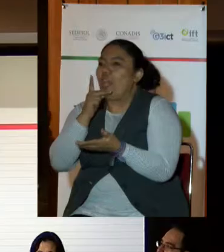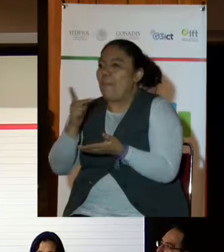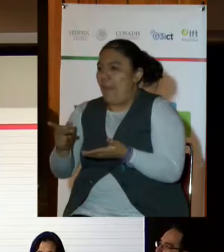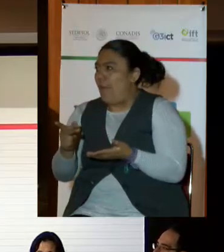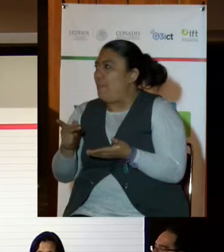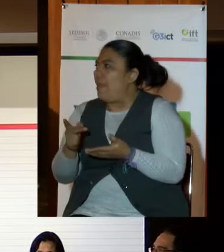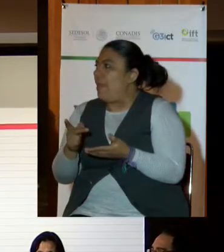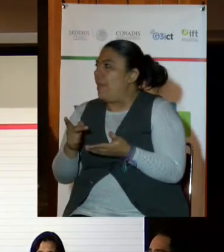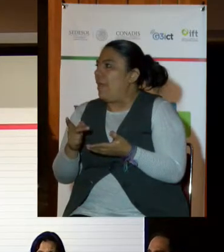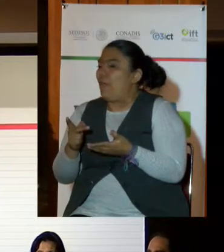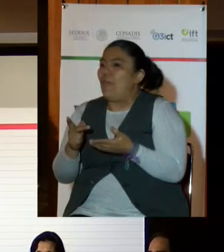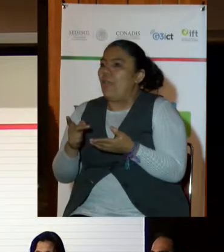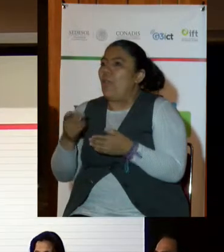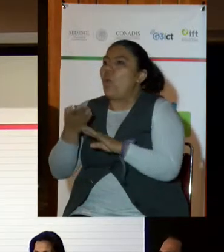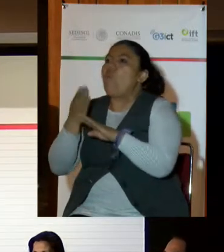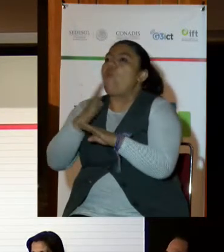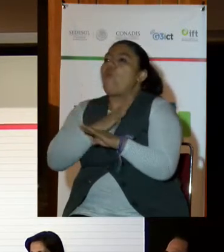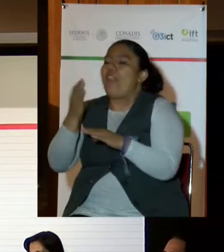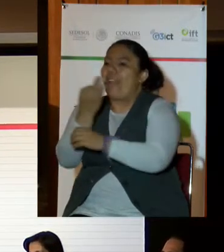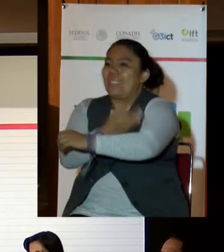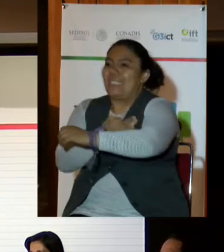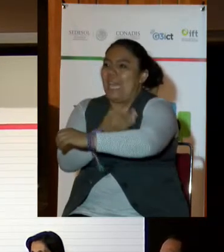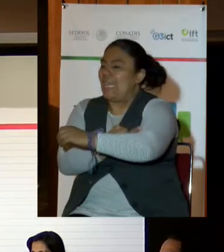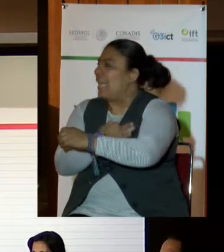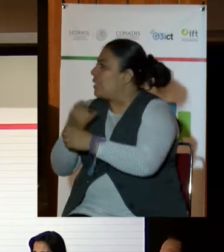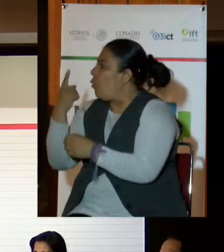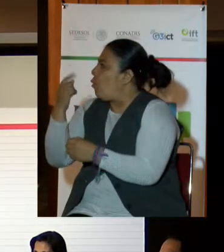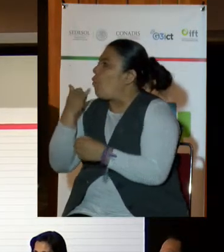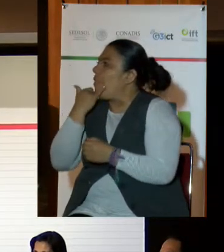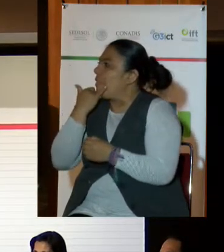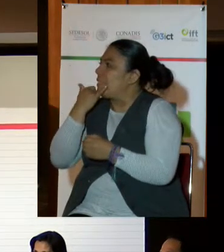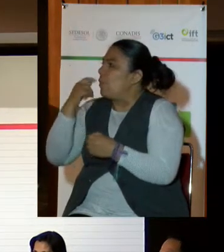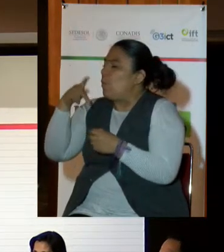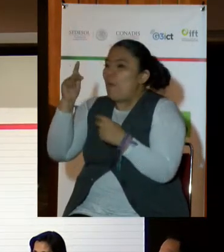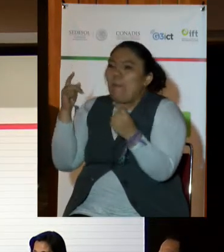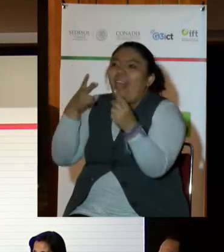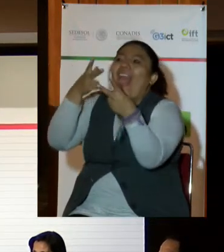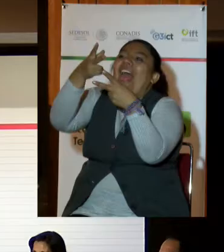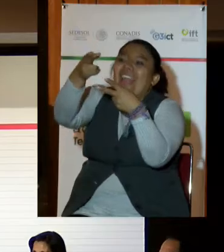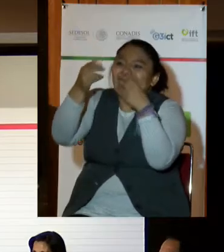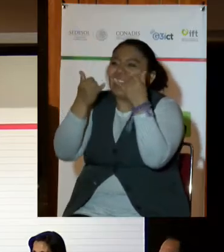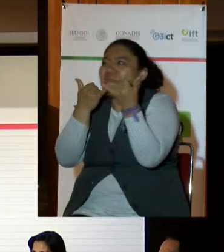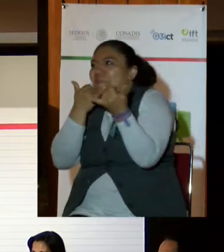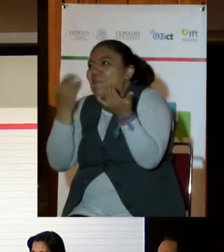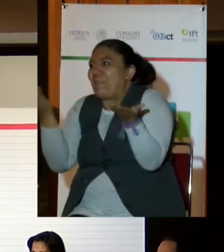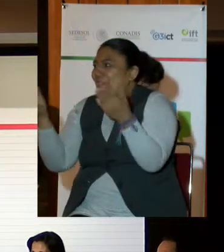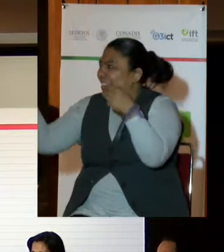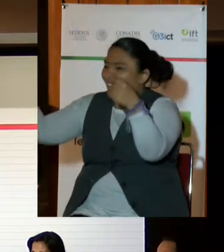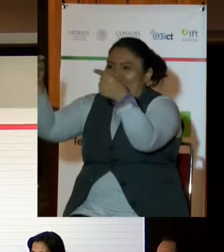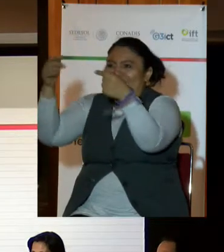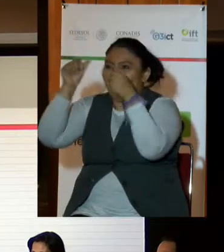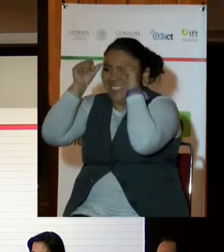con nosotros, todos juntos jalando con la misma rueda al lado de él. Gracias, Jesús.